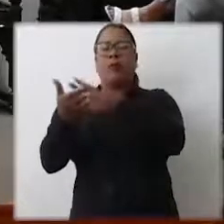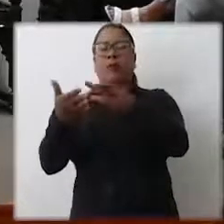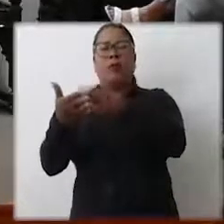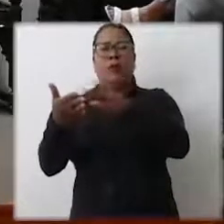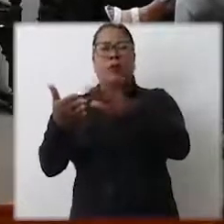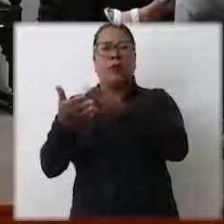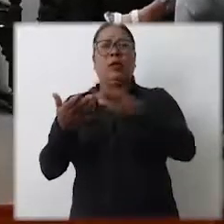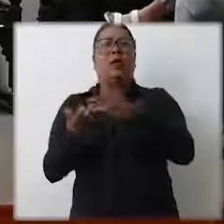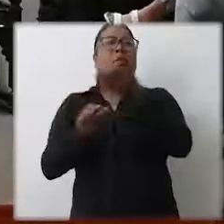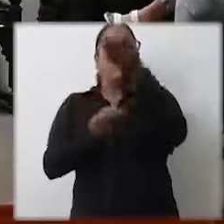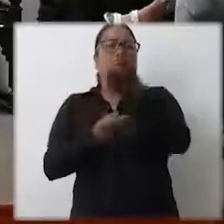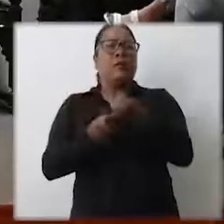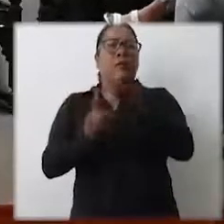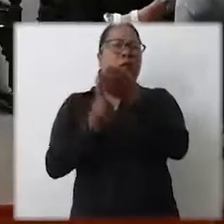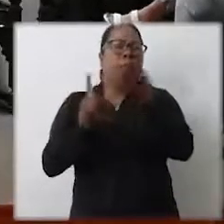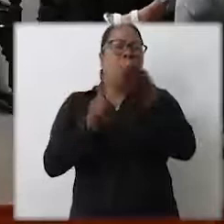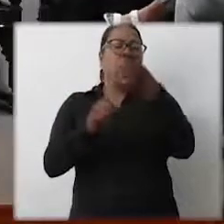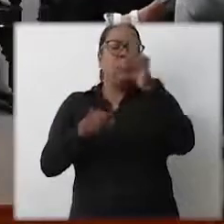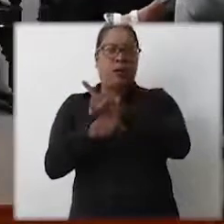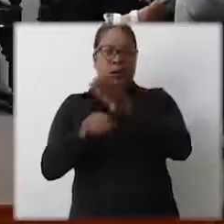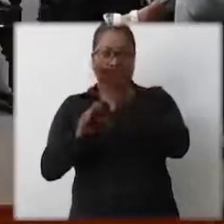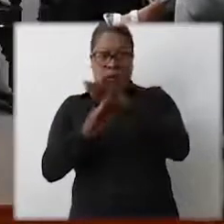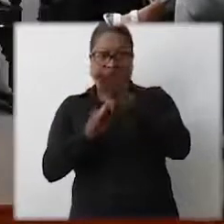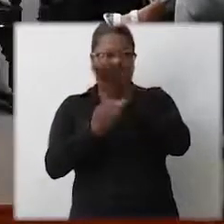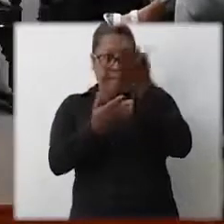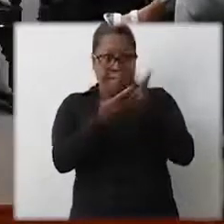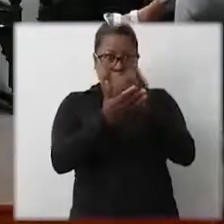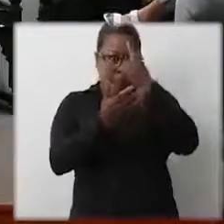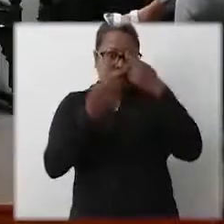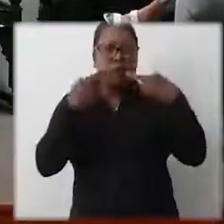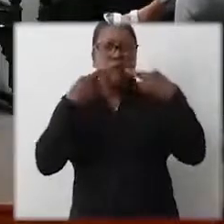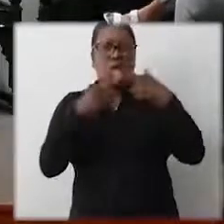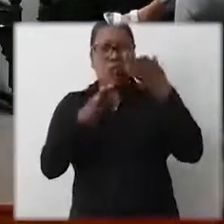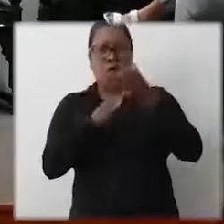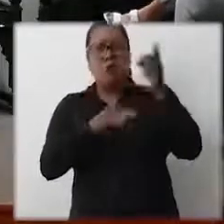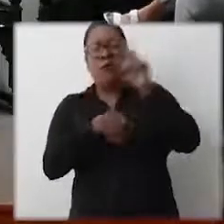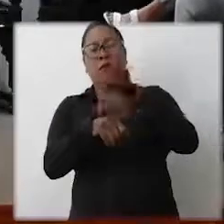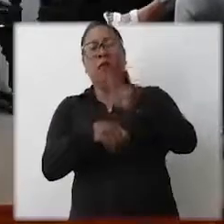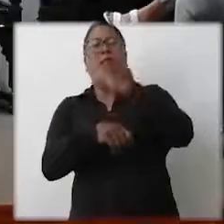presente sesión el numeral cuarto denominado